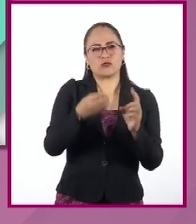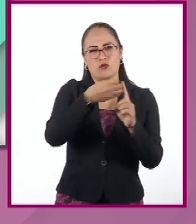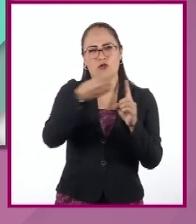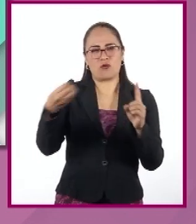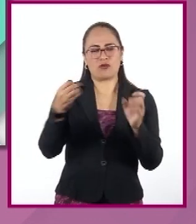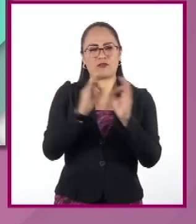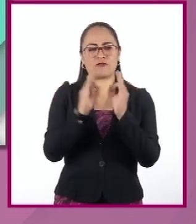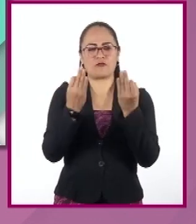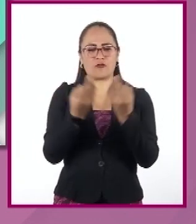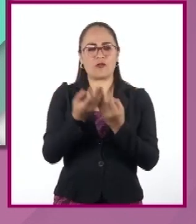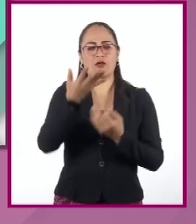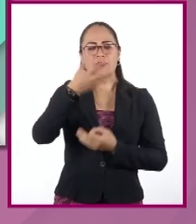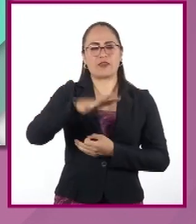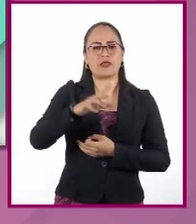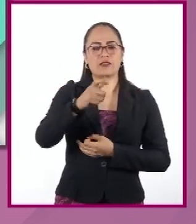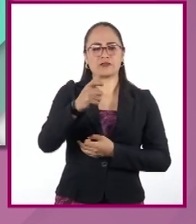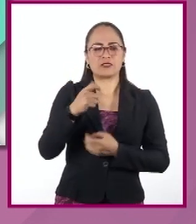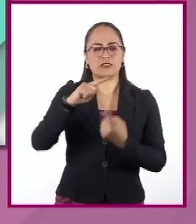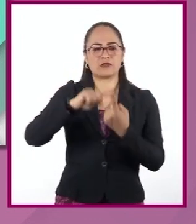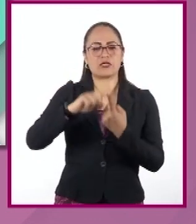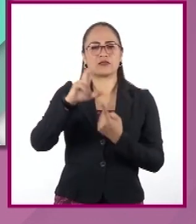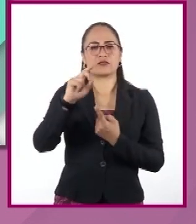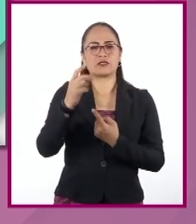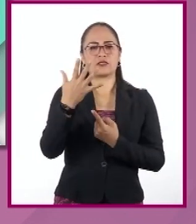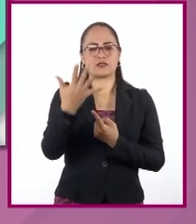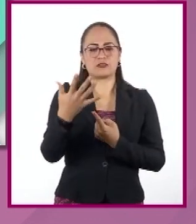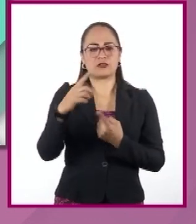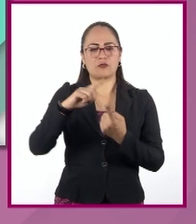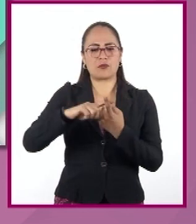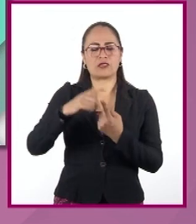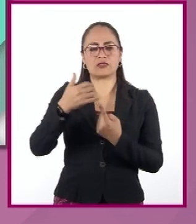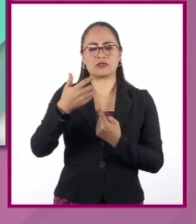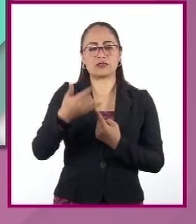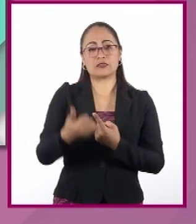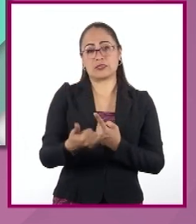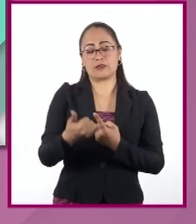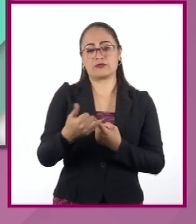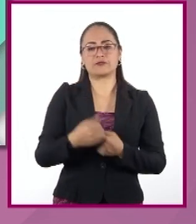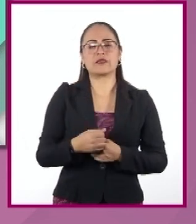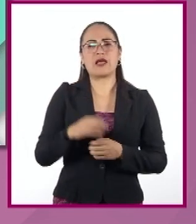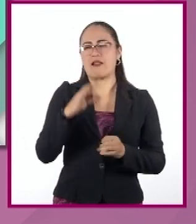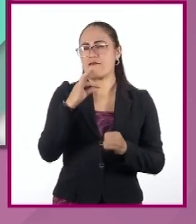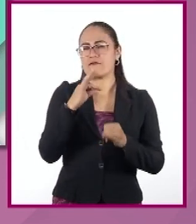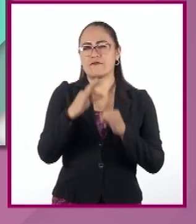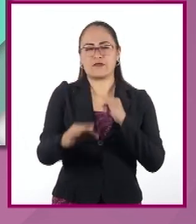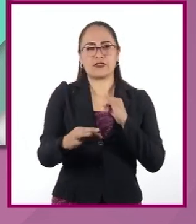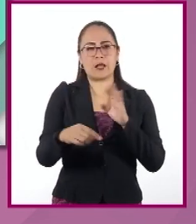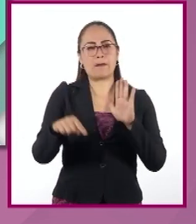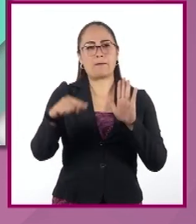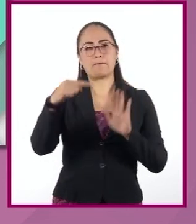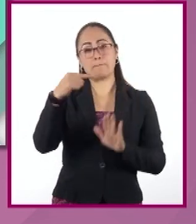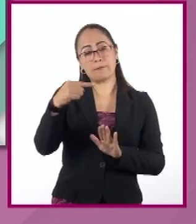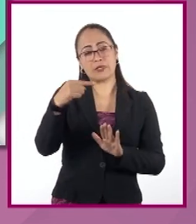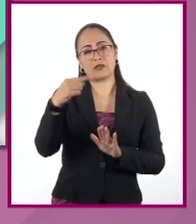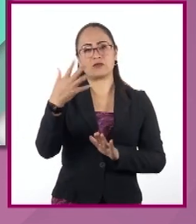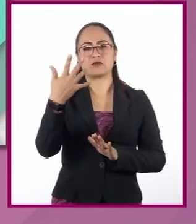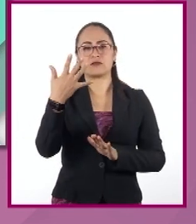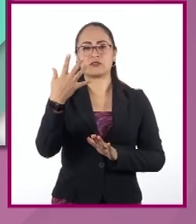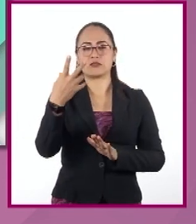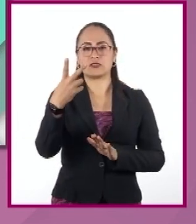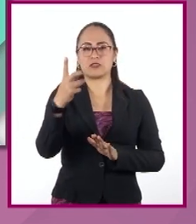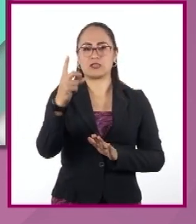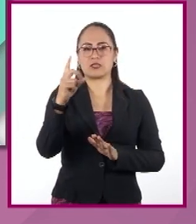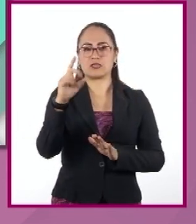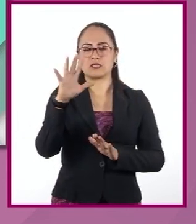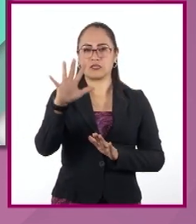10X más 35 más Y. Por último, a ese resultado réstale 35 unidades.